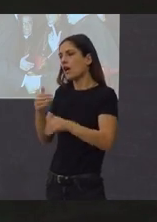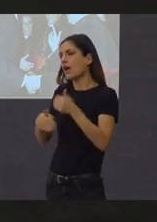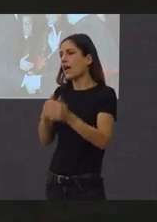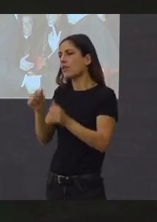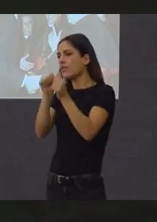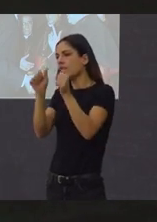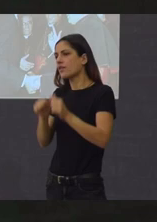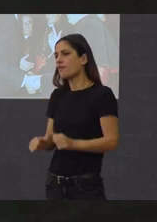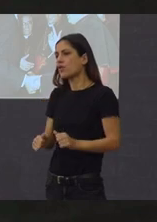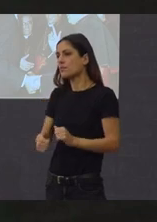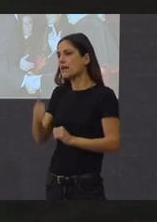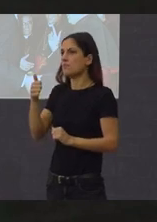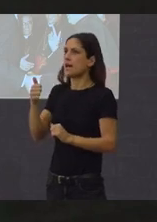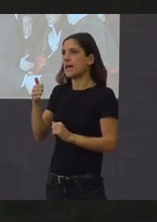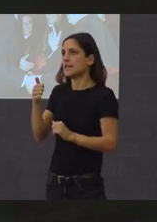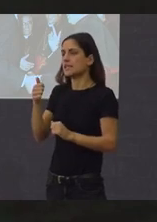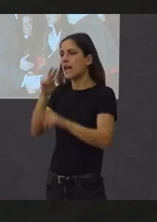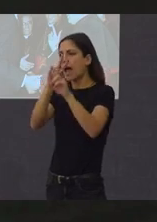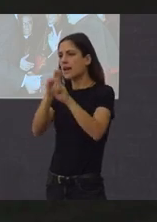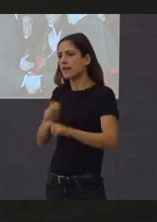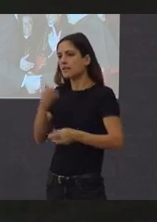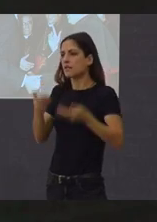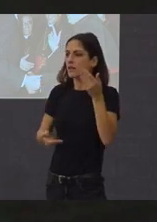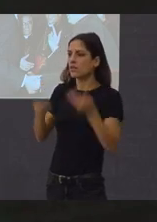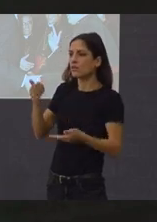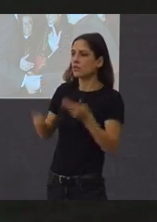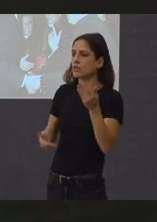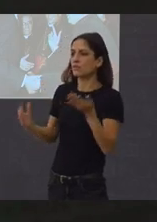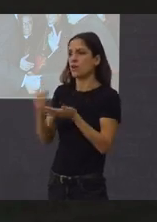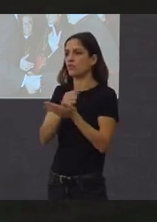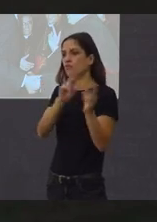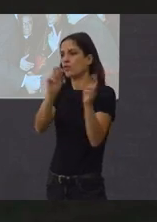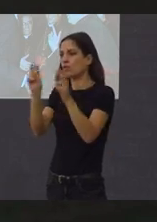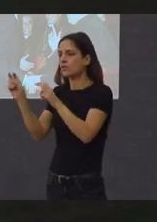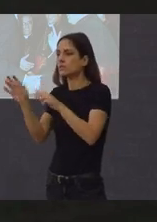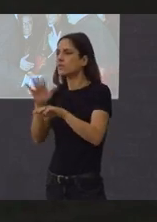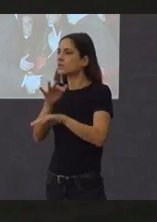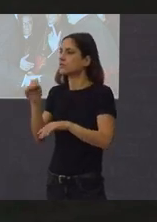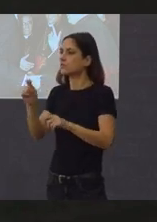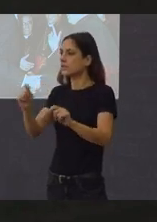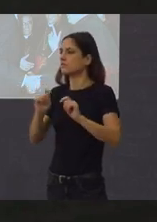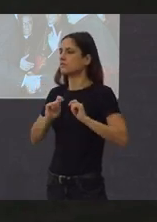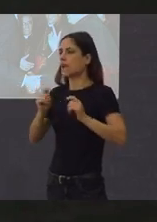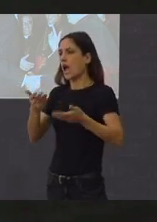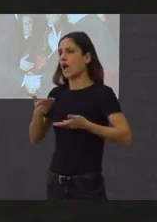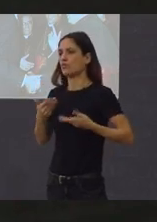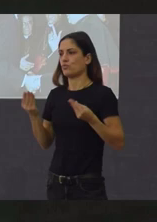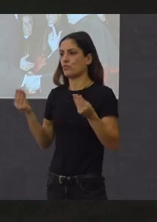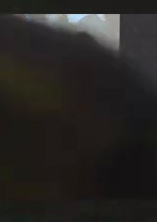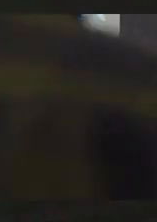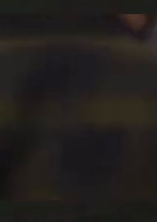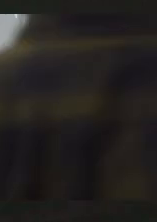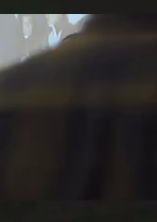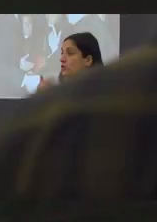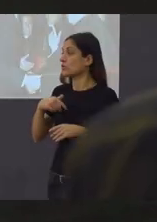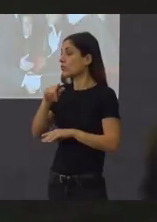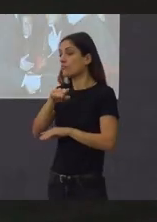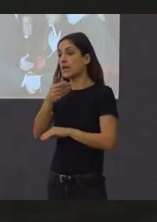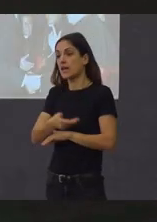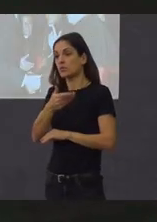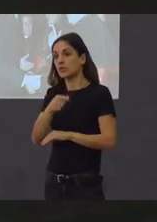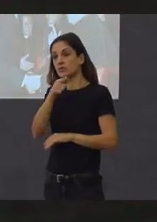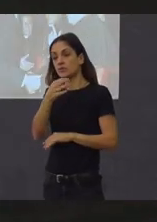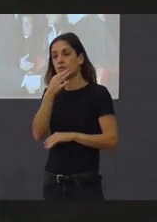moito máis de analizar a complexidade de todos os factores e que axúdanos moito. Por iso é importante o que comentabas antes